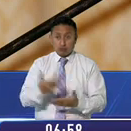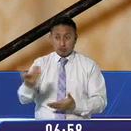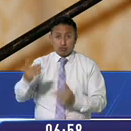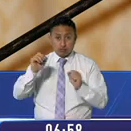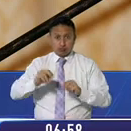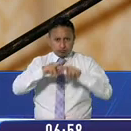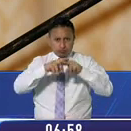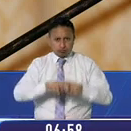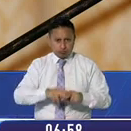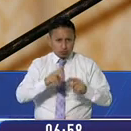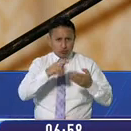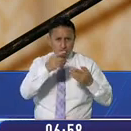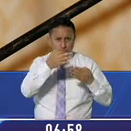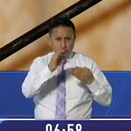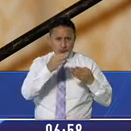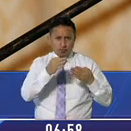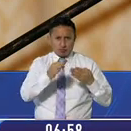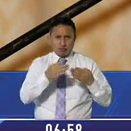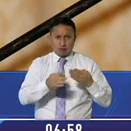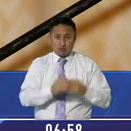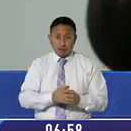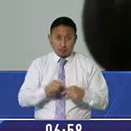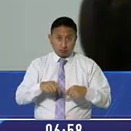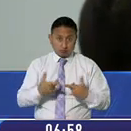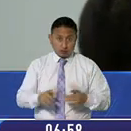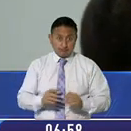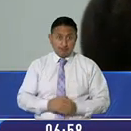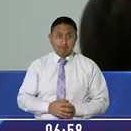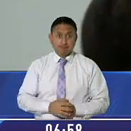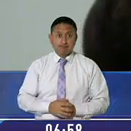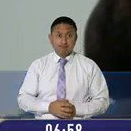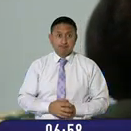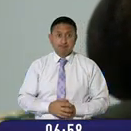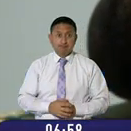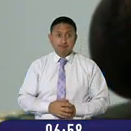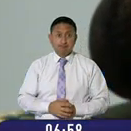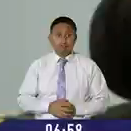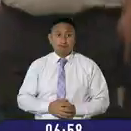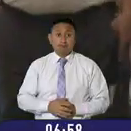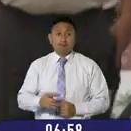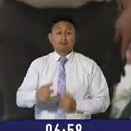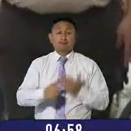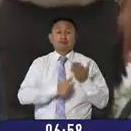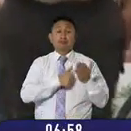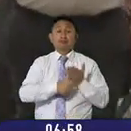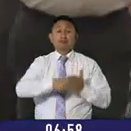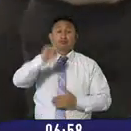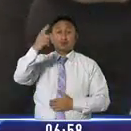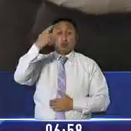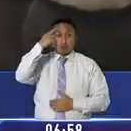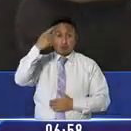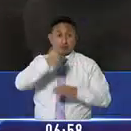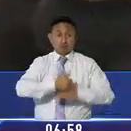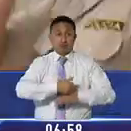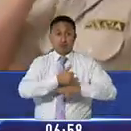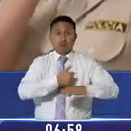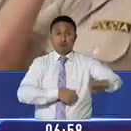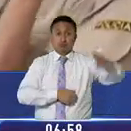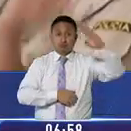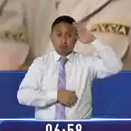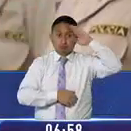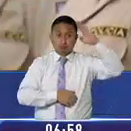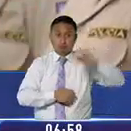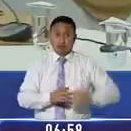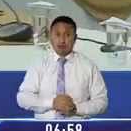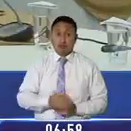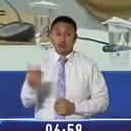especial, que ya lo están haciendo. Las comparecencias tanto de la ministra de Gobierno y la comandante general de la policía se dieron